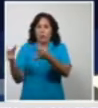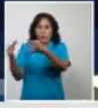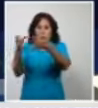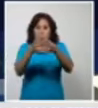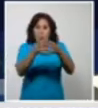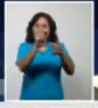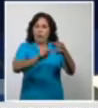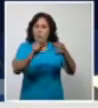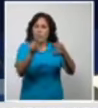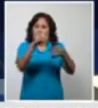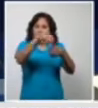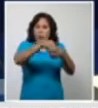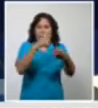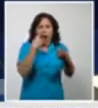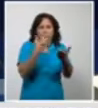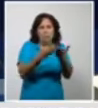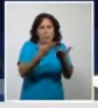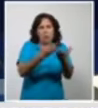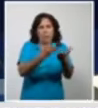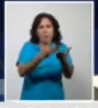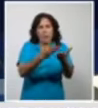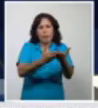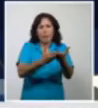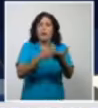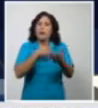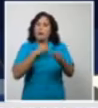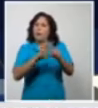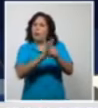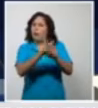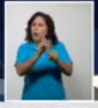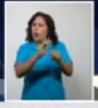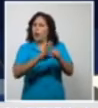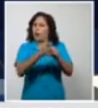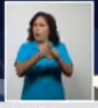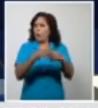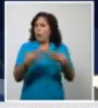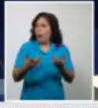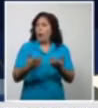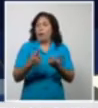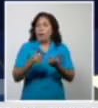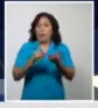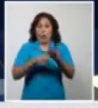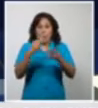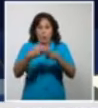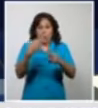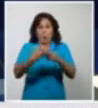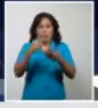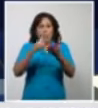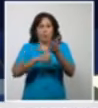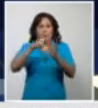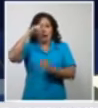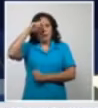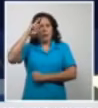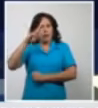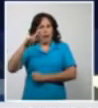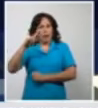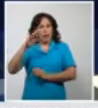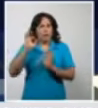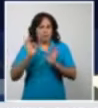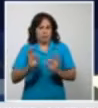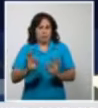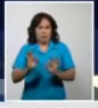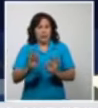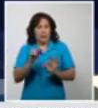realizar ahora en esta prueba es el PCR en tiempo real. Por lo tanto, es el